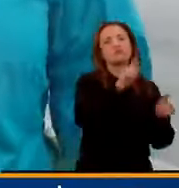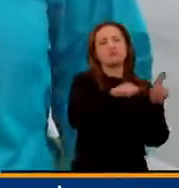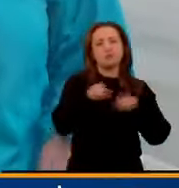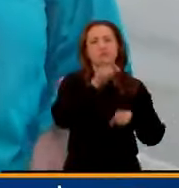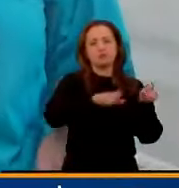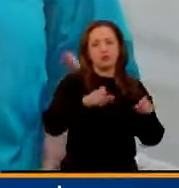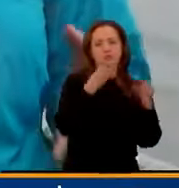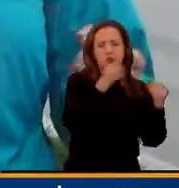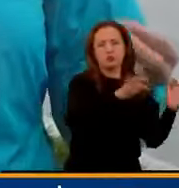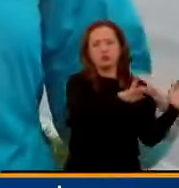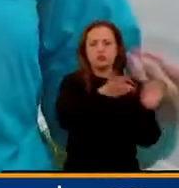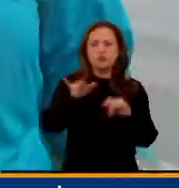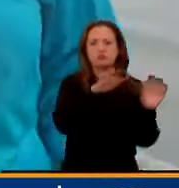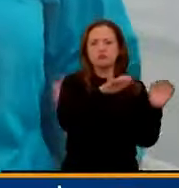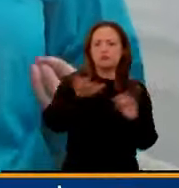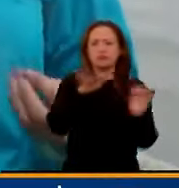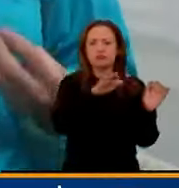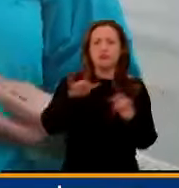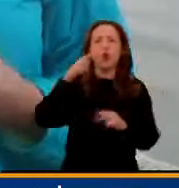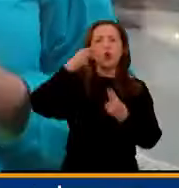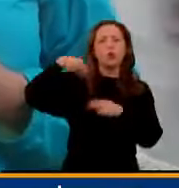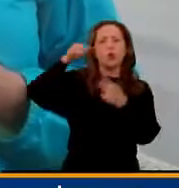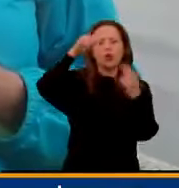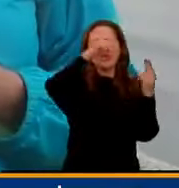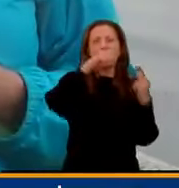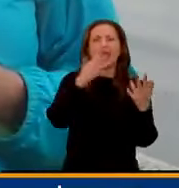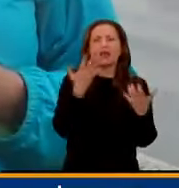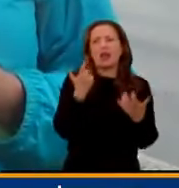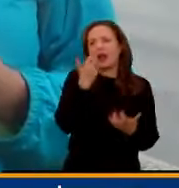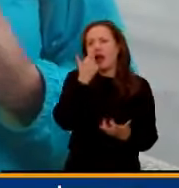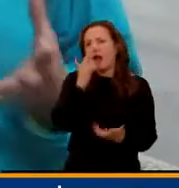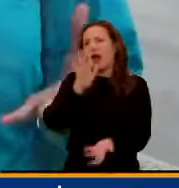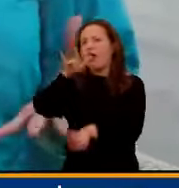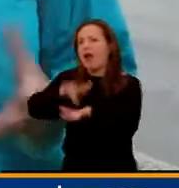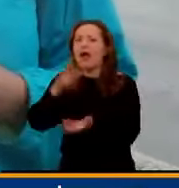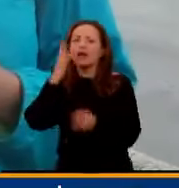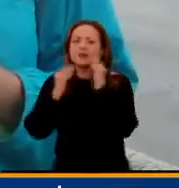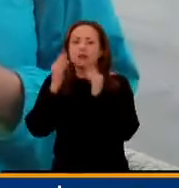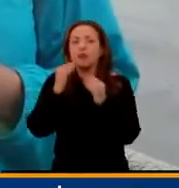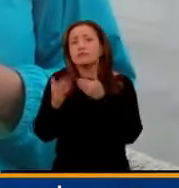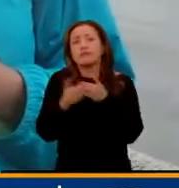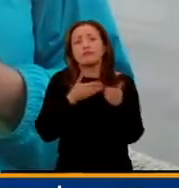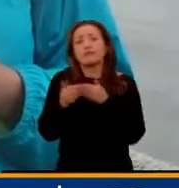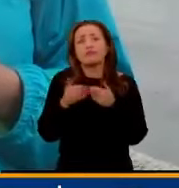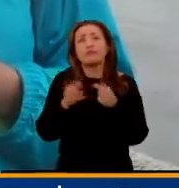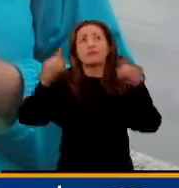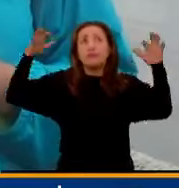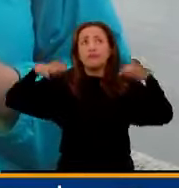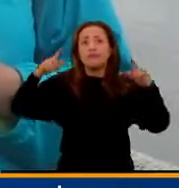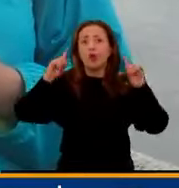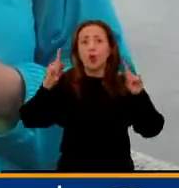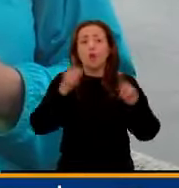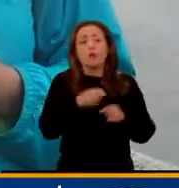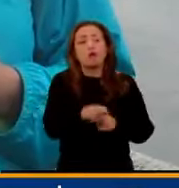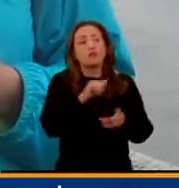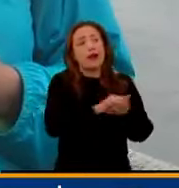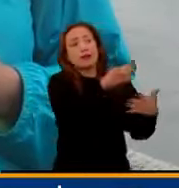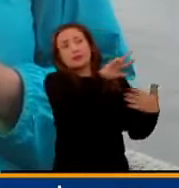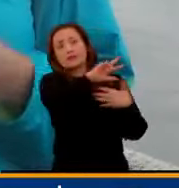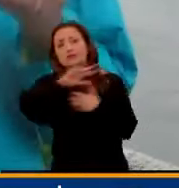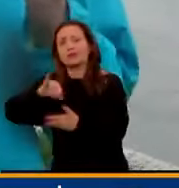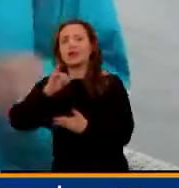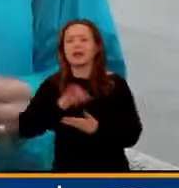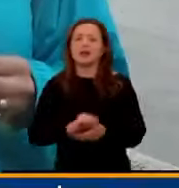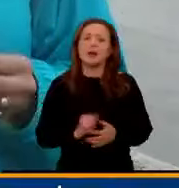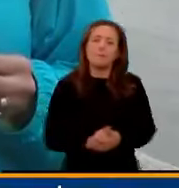y hubo mucho movimiento de turistas que no se querían perder la experiencia, así fuera en medio de la llegada de un